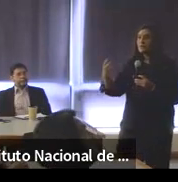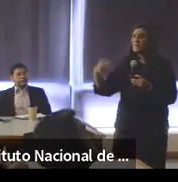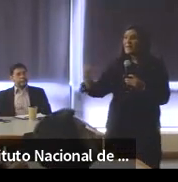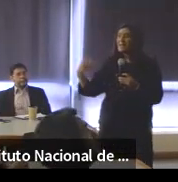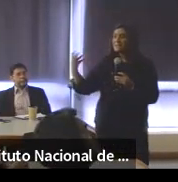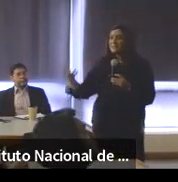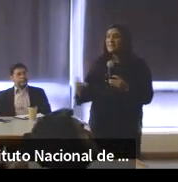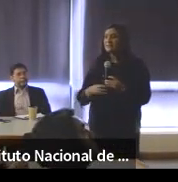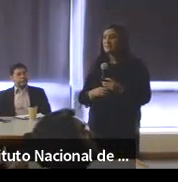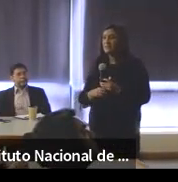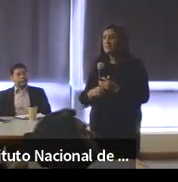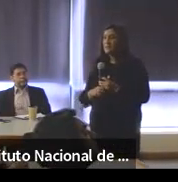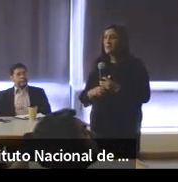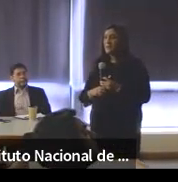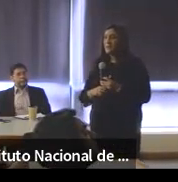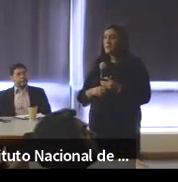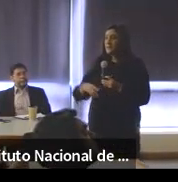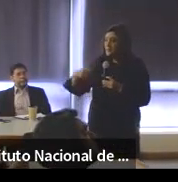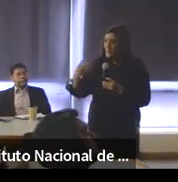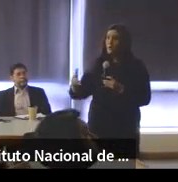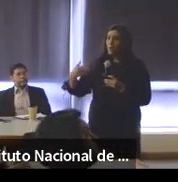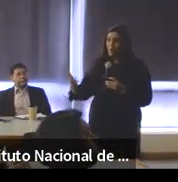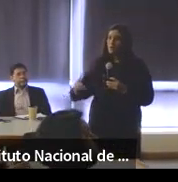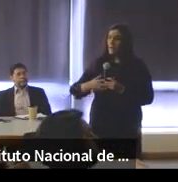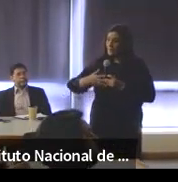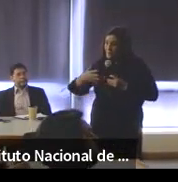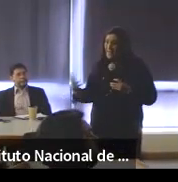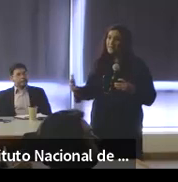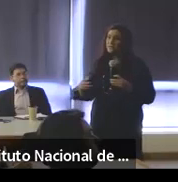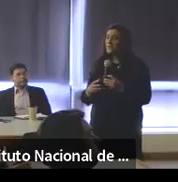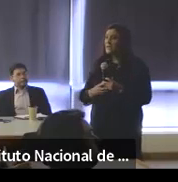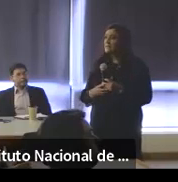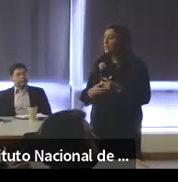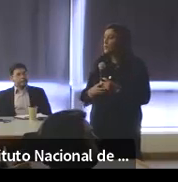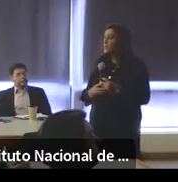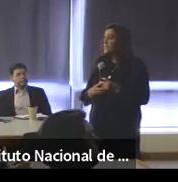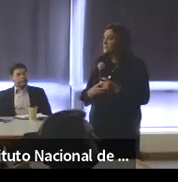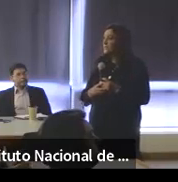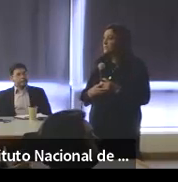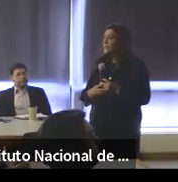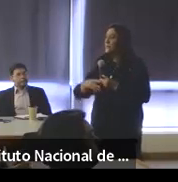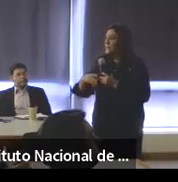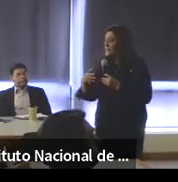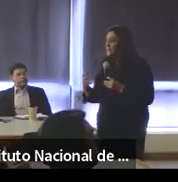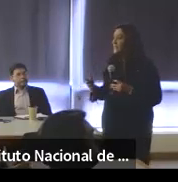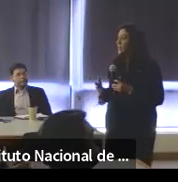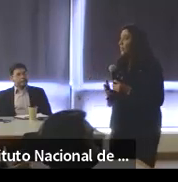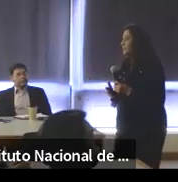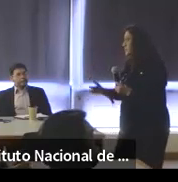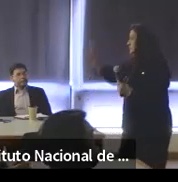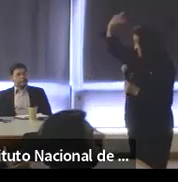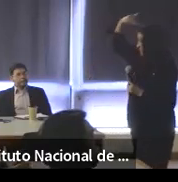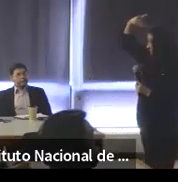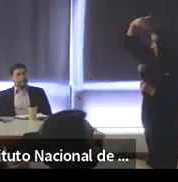conflicto de una manera resiliente tiene que ver con ampliar estos canales de comunicación tiene que ver